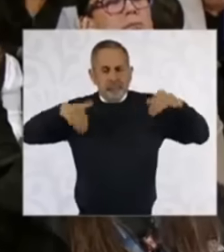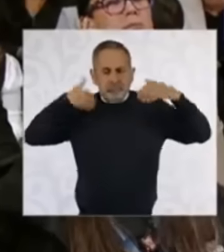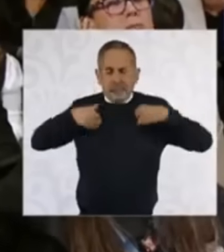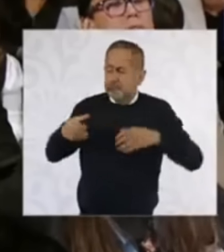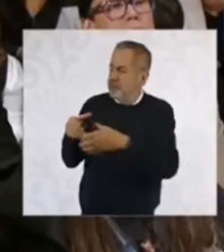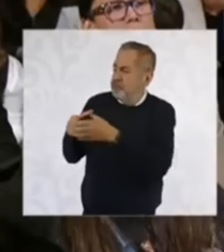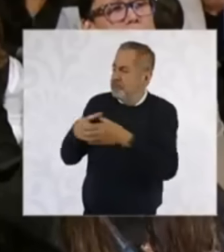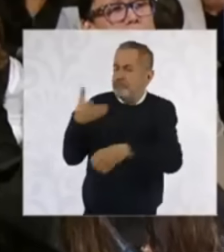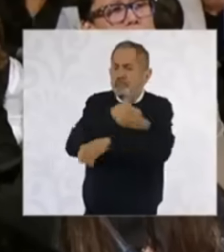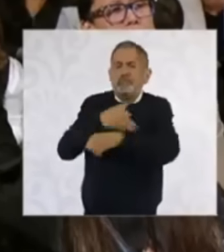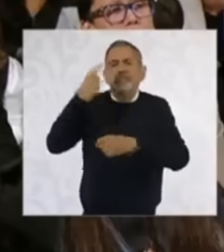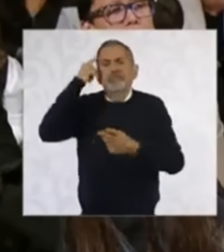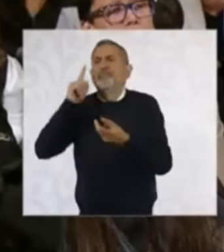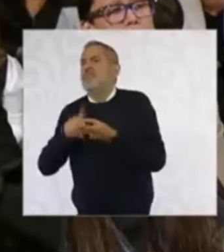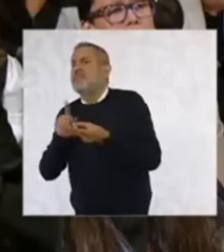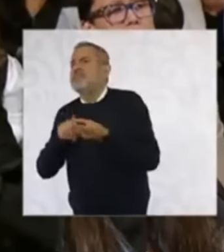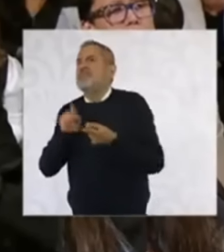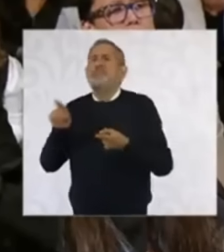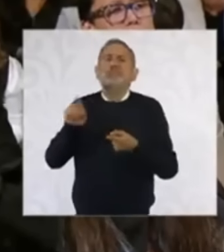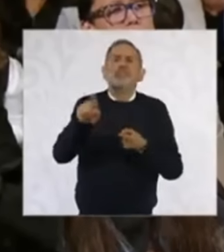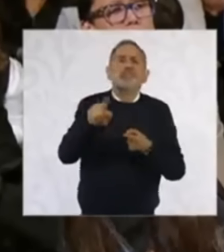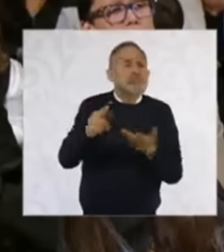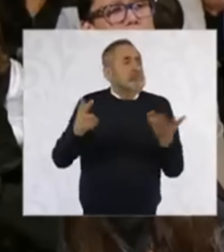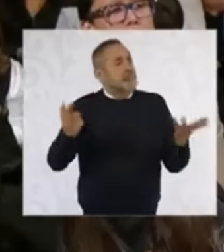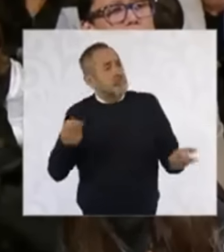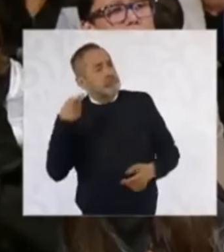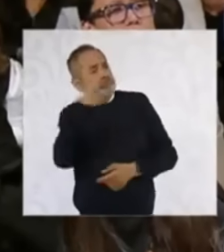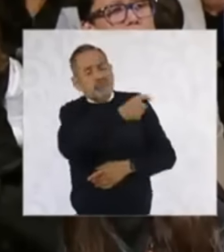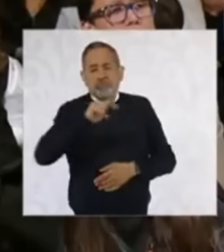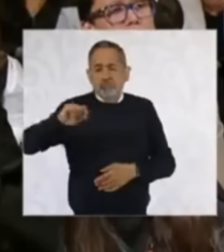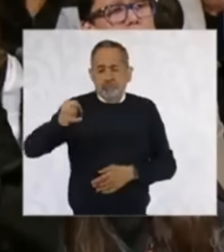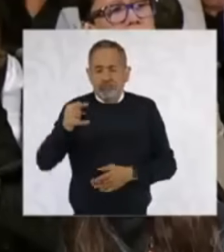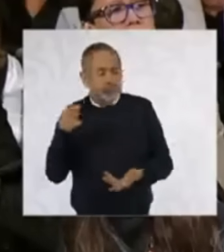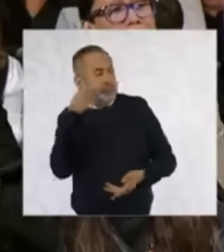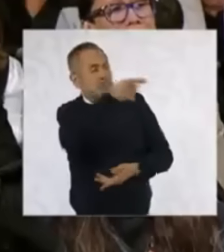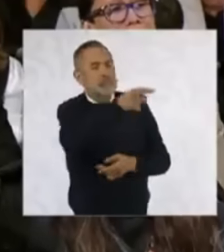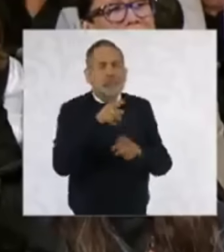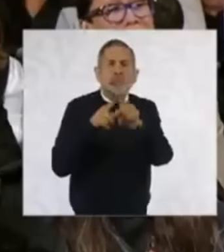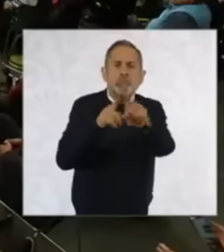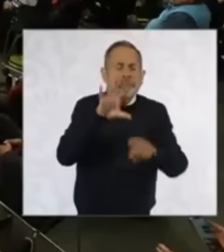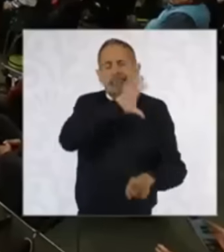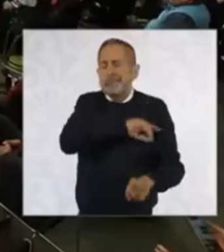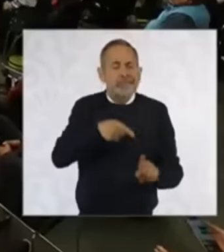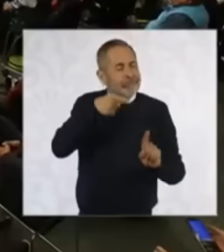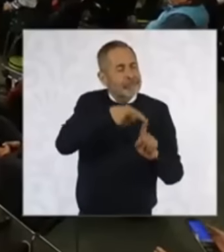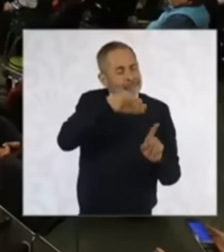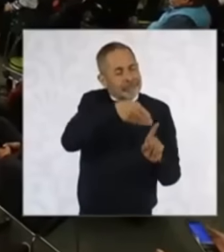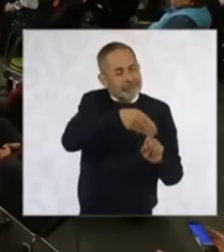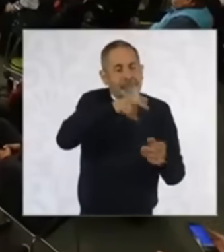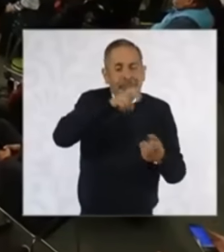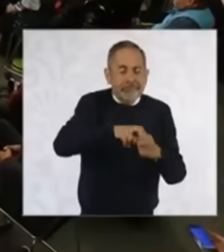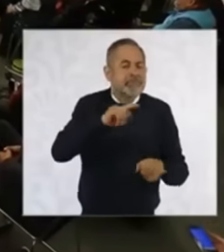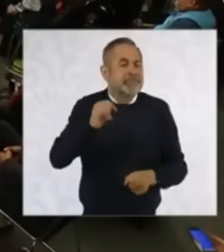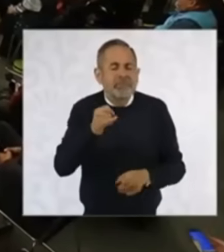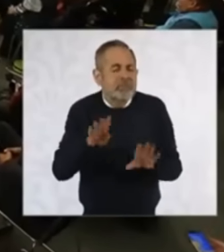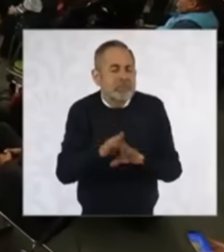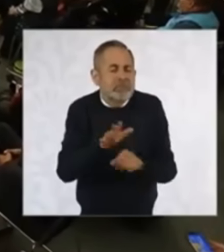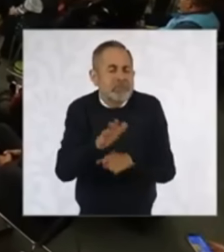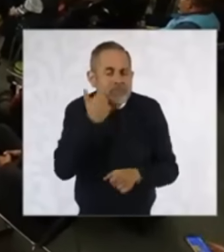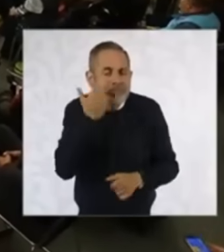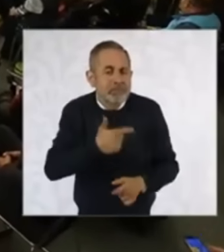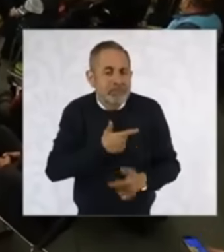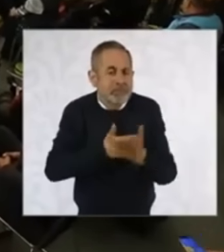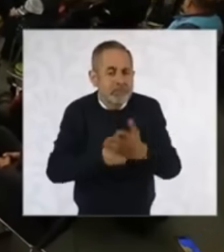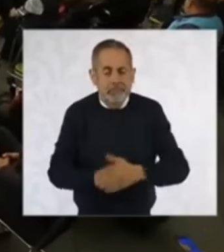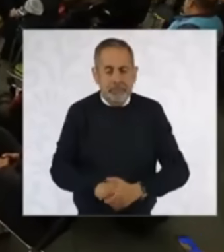planean en viajes y cuál es el su lugar favorito ahí de Tijuana Gracias presidente Tijuana es una